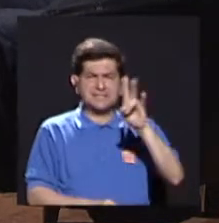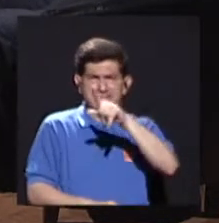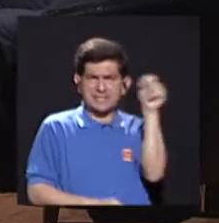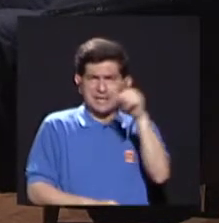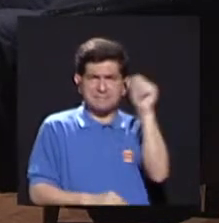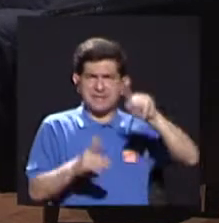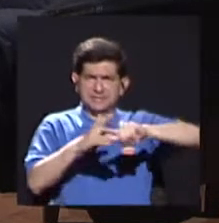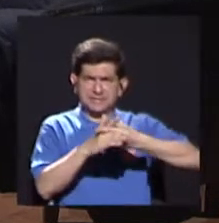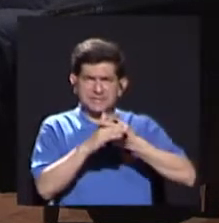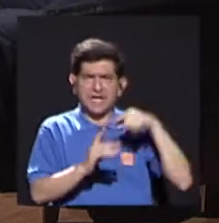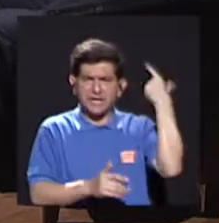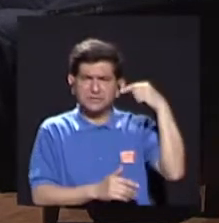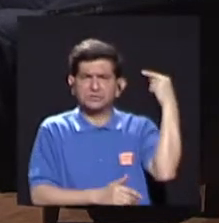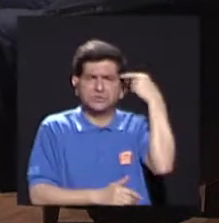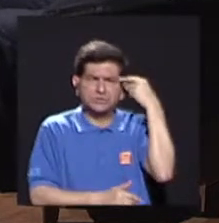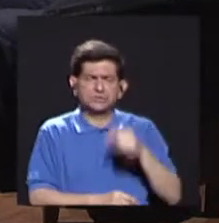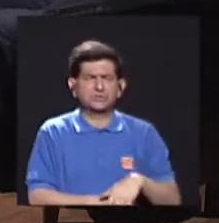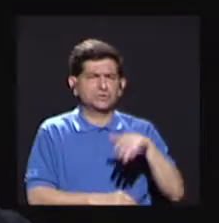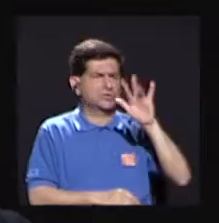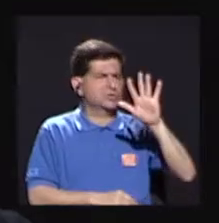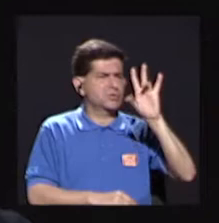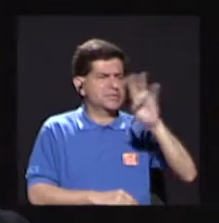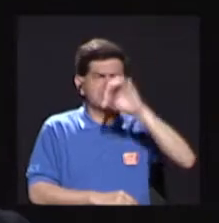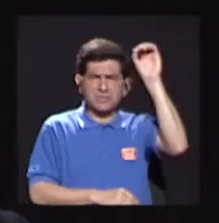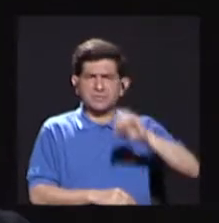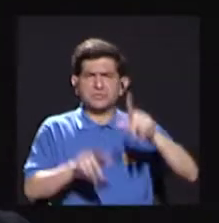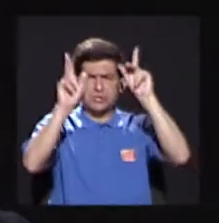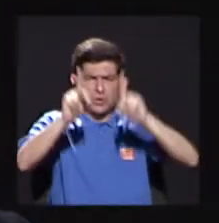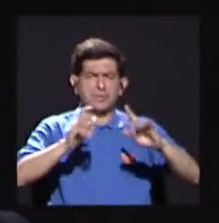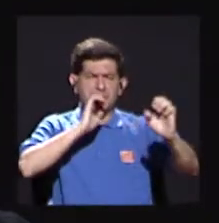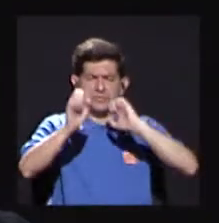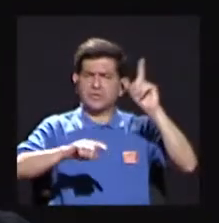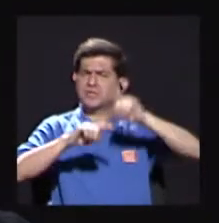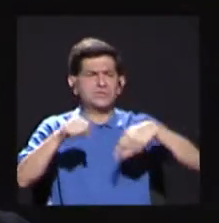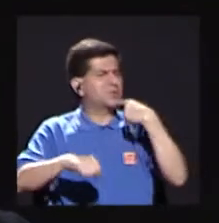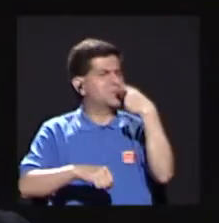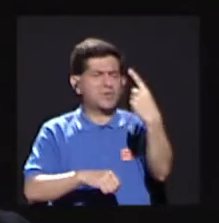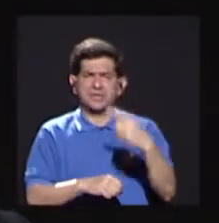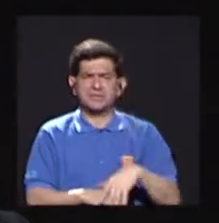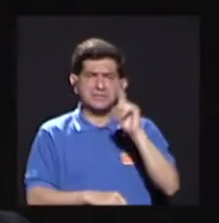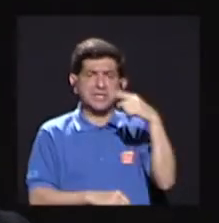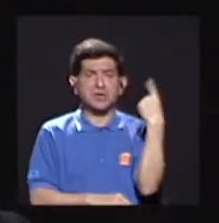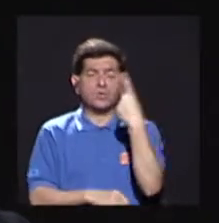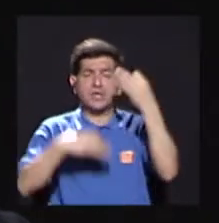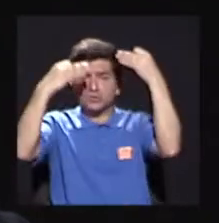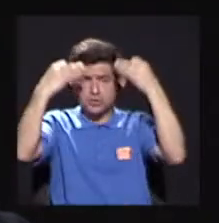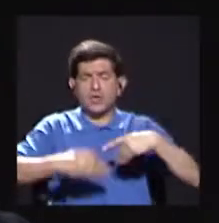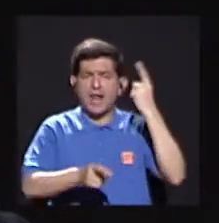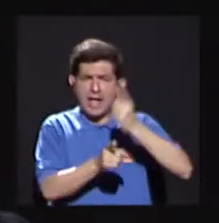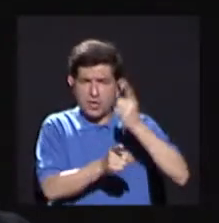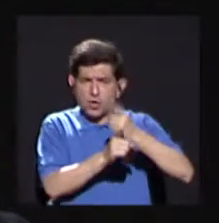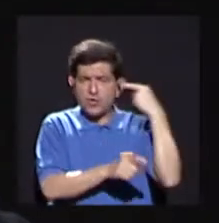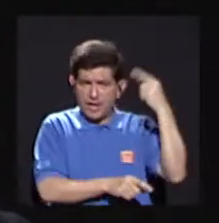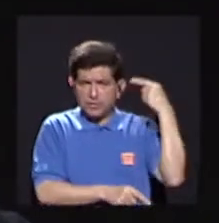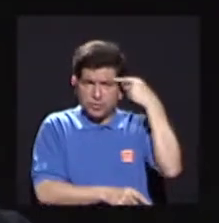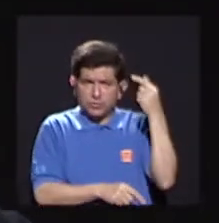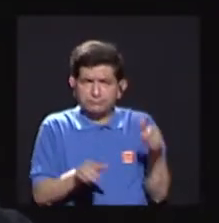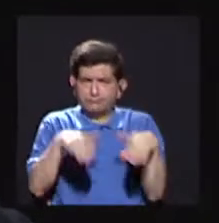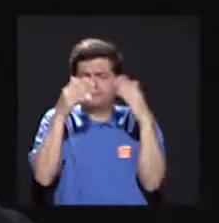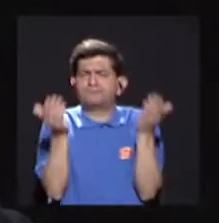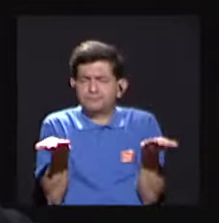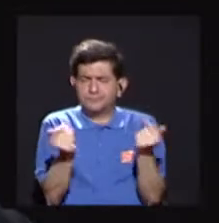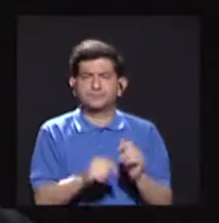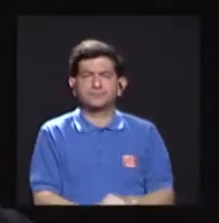de inicio del gobierno el 57 por ciento de las personas entrevistadas no pueden mencionar una sola decisión acertada del gobierno